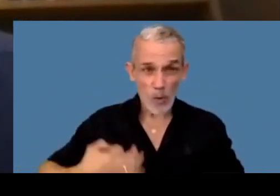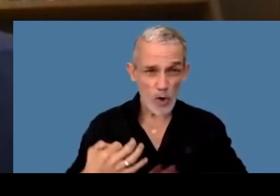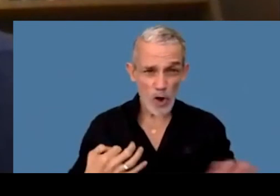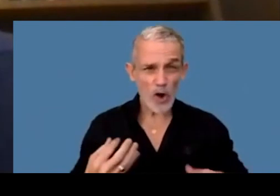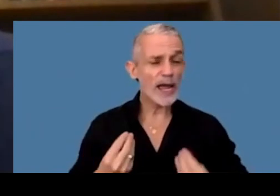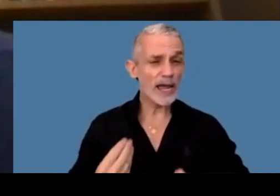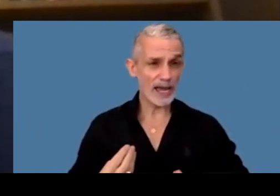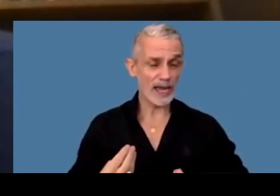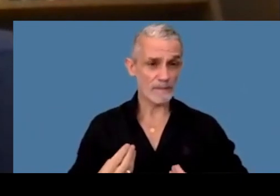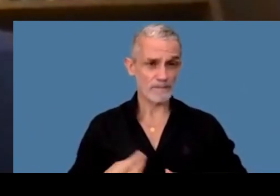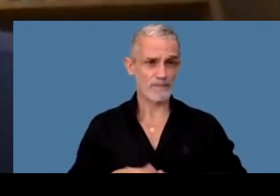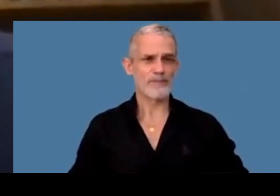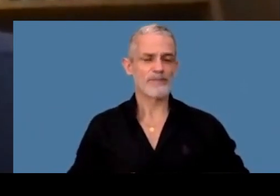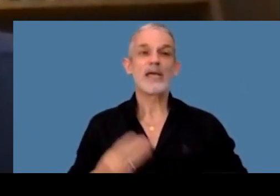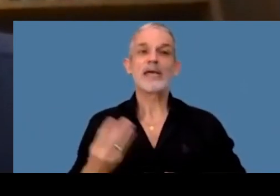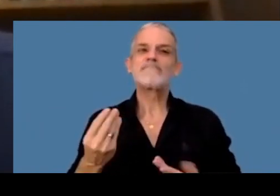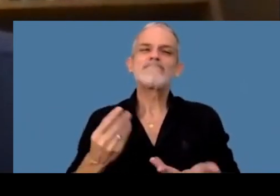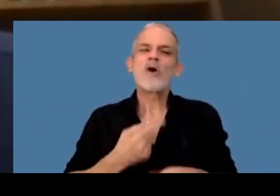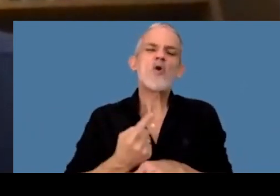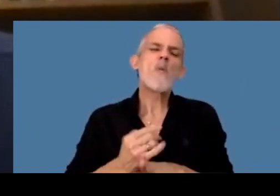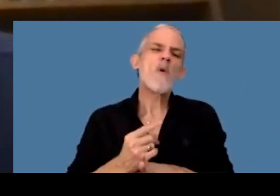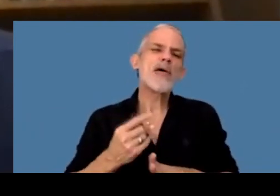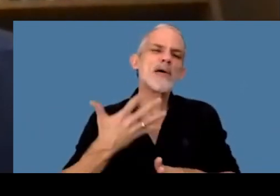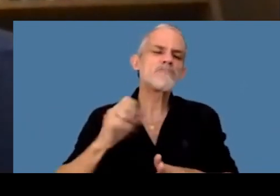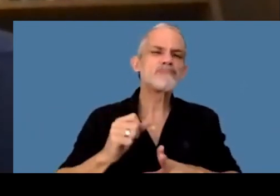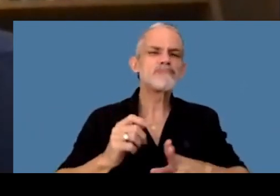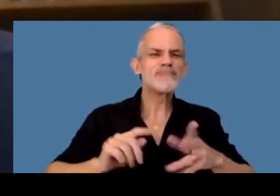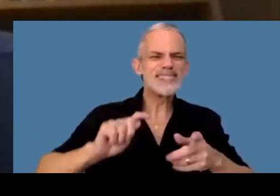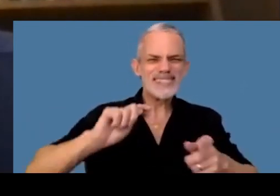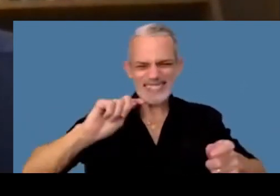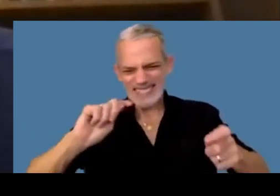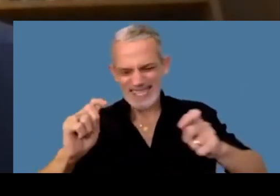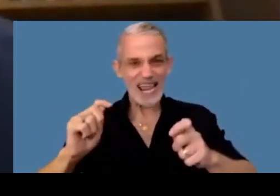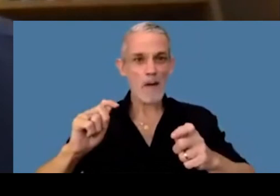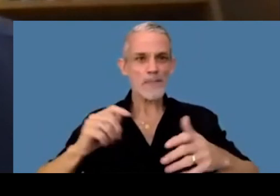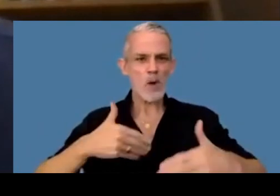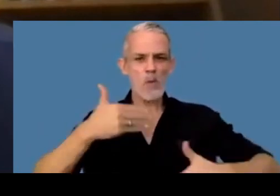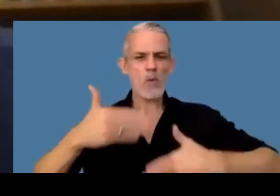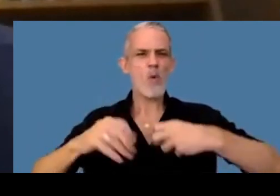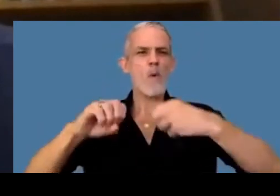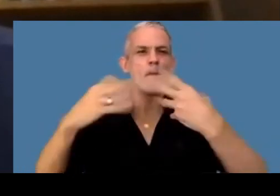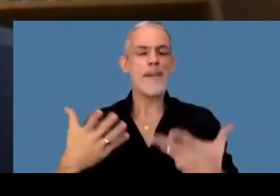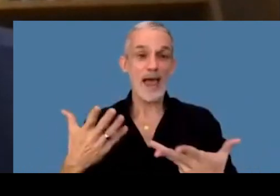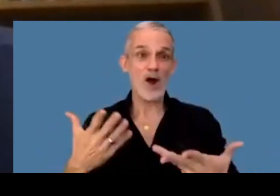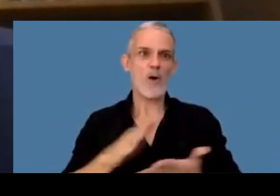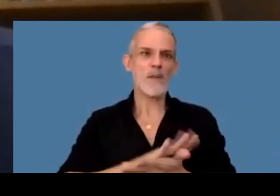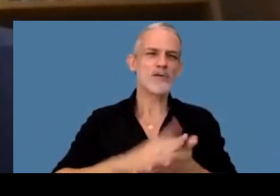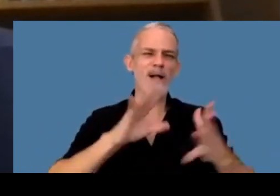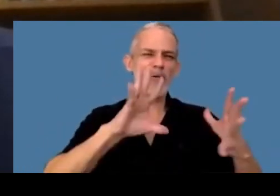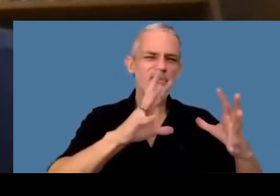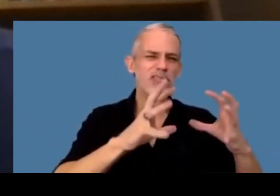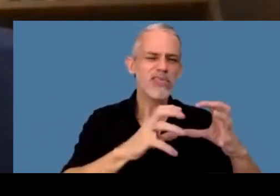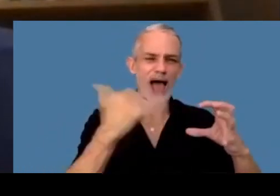es que no se puede llevar adelante ninguna transformación superadora que nos saque del deterioro en el que estamos